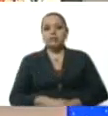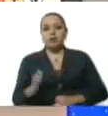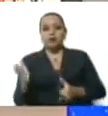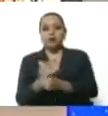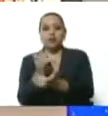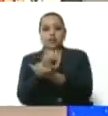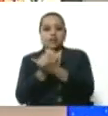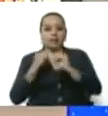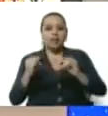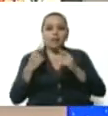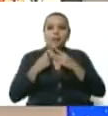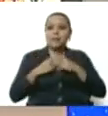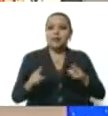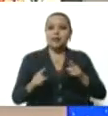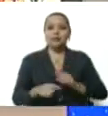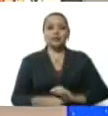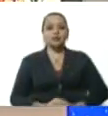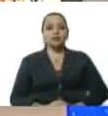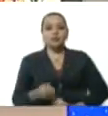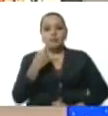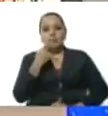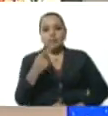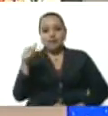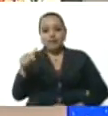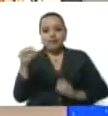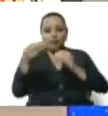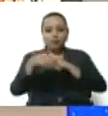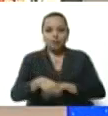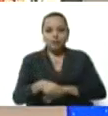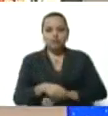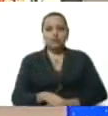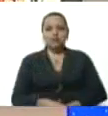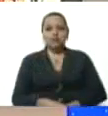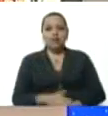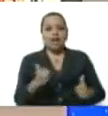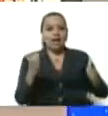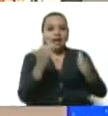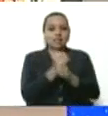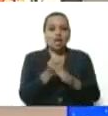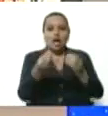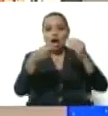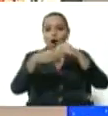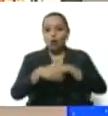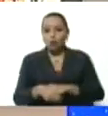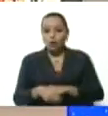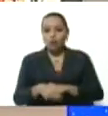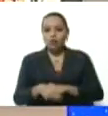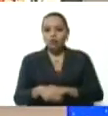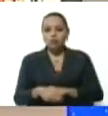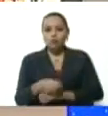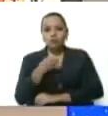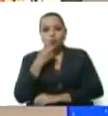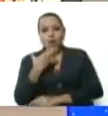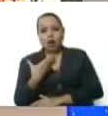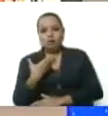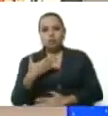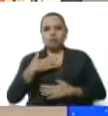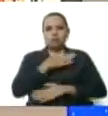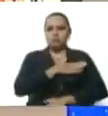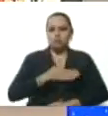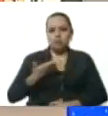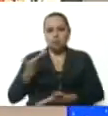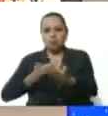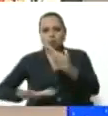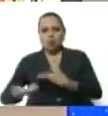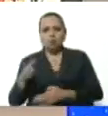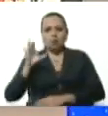independencia, pero el mandato contenido en este acuerdo, que es alcanzar un acuerdo práctico, satisfactorio para